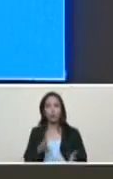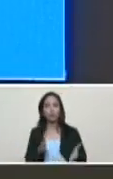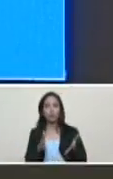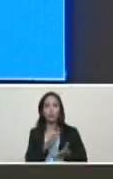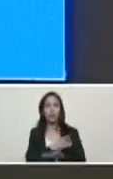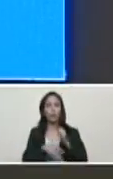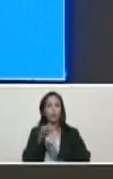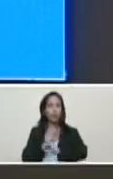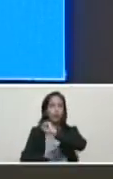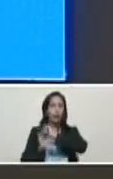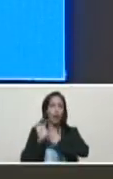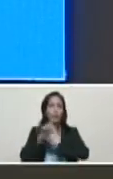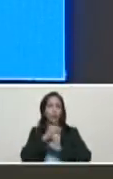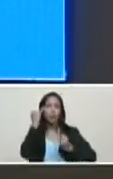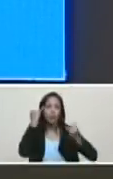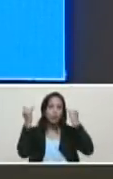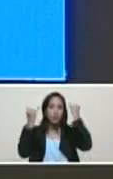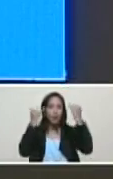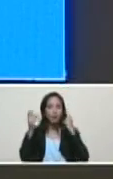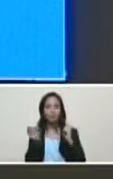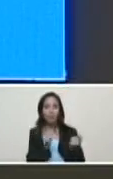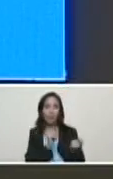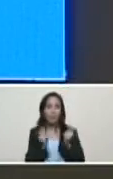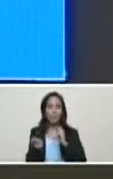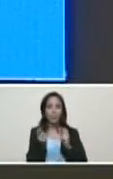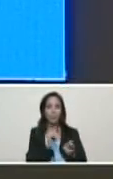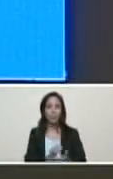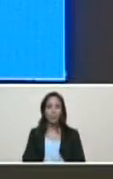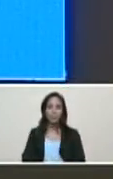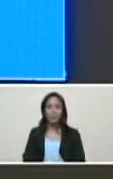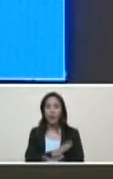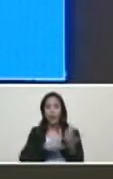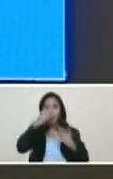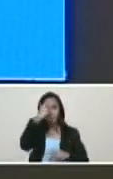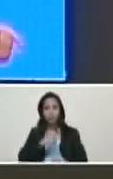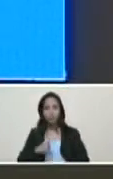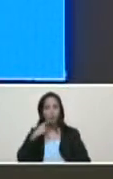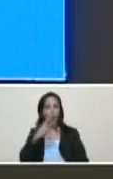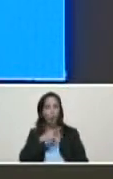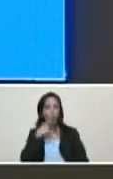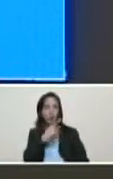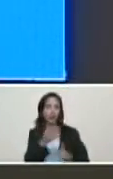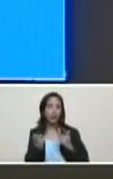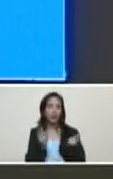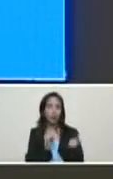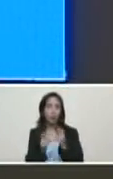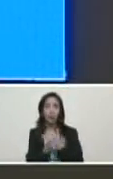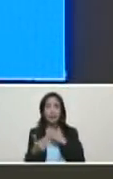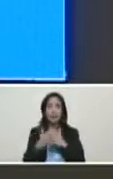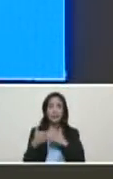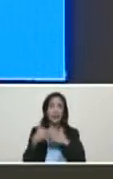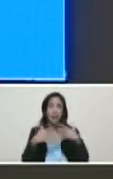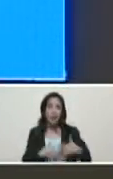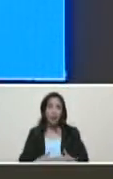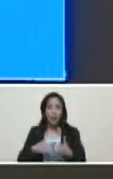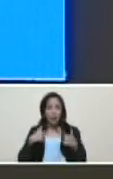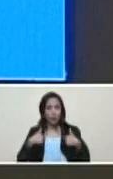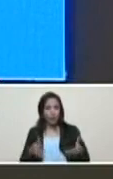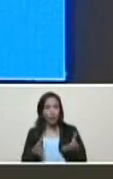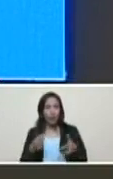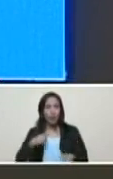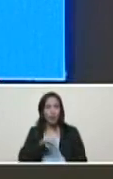batalla de las ideas, por ganar la batalla diplomática y política frente a los ataques imperiales, a